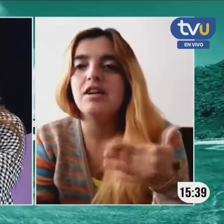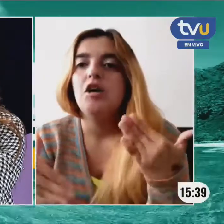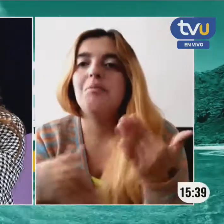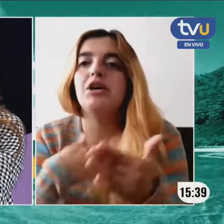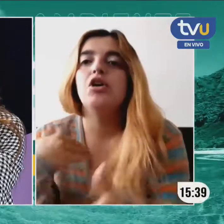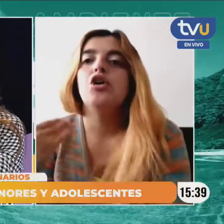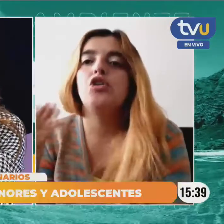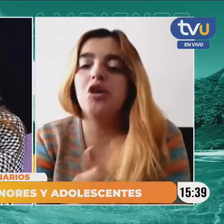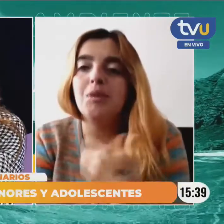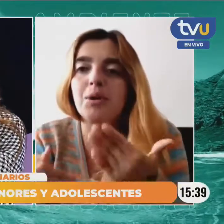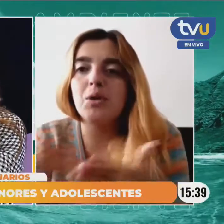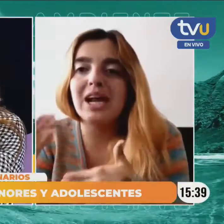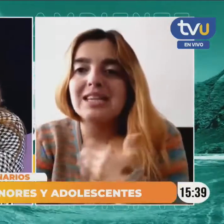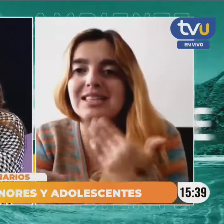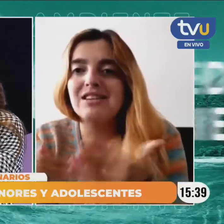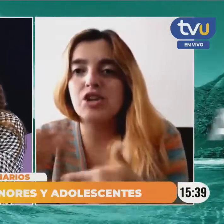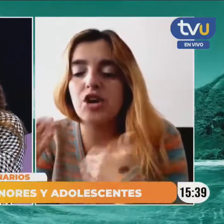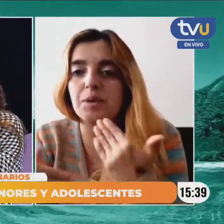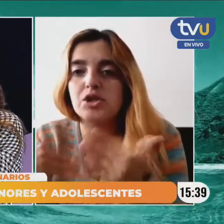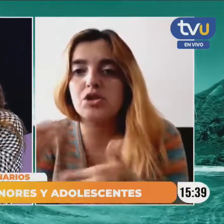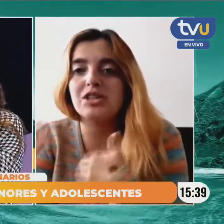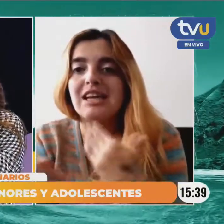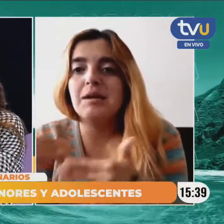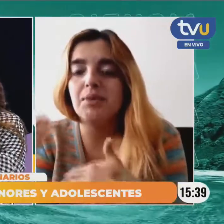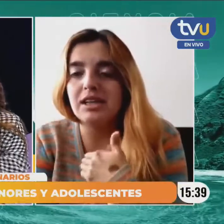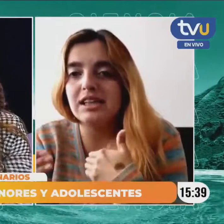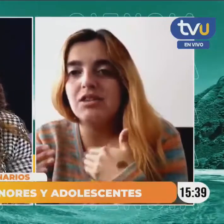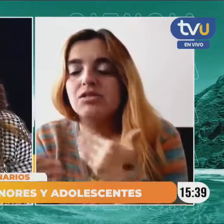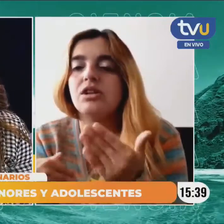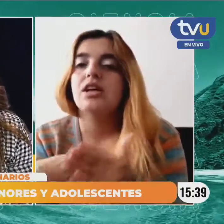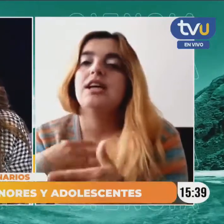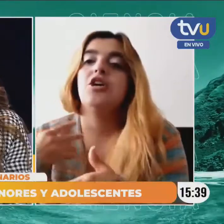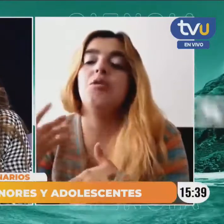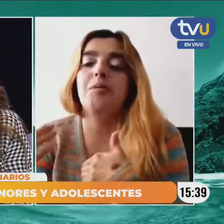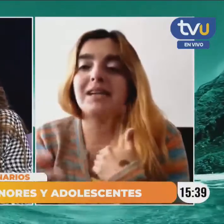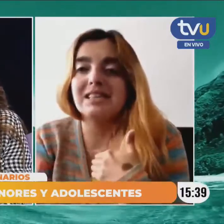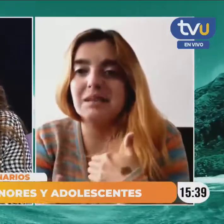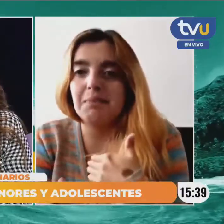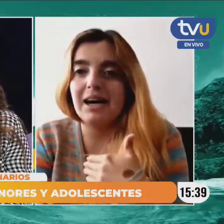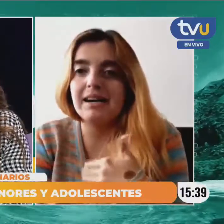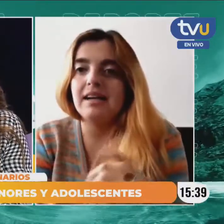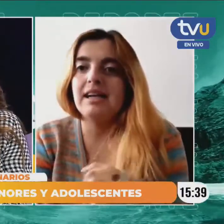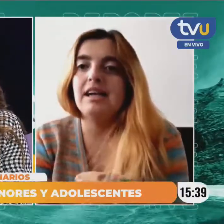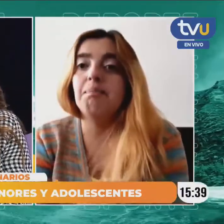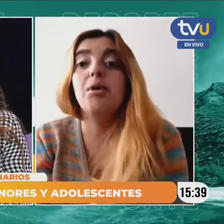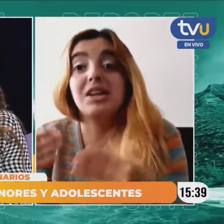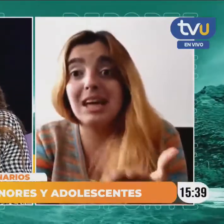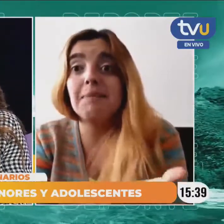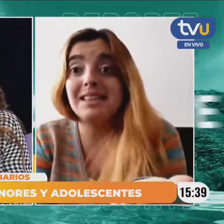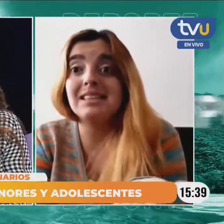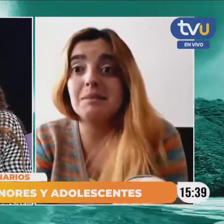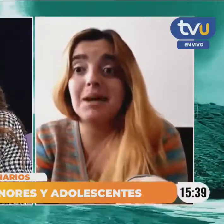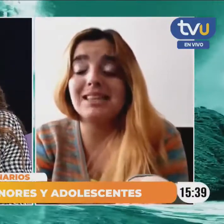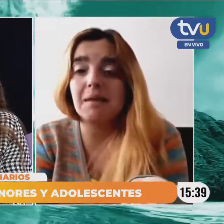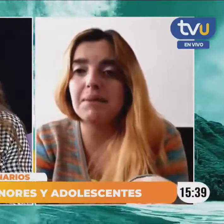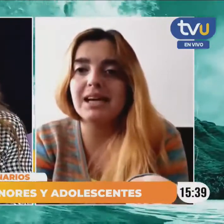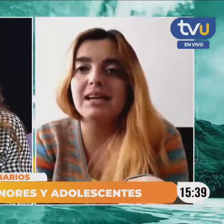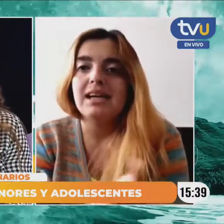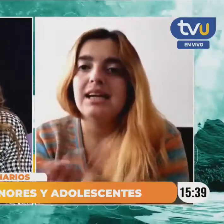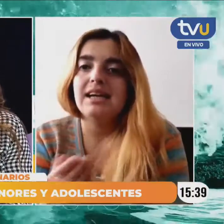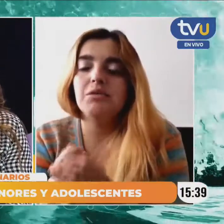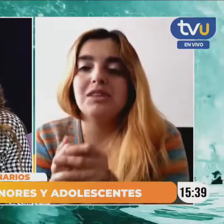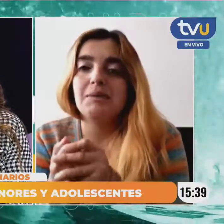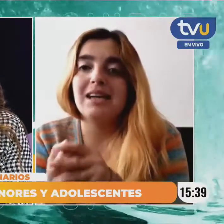básicas, pero cómo involucrarse dentro de los procesos sociales y políticos, cómo participar, por qué participar